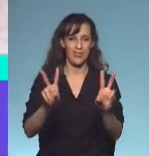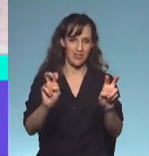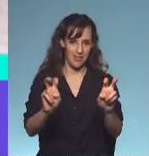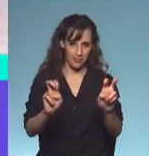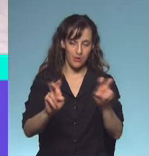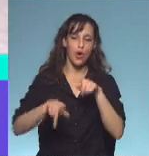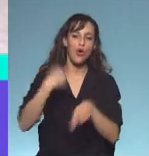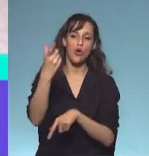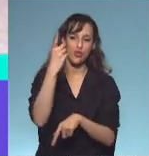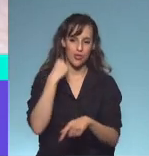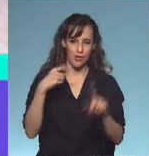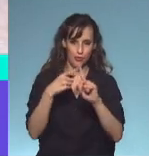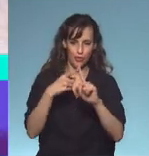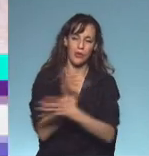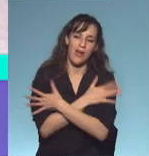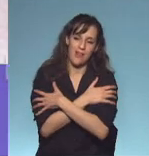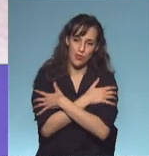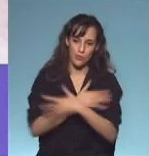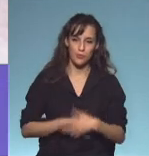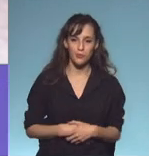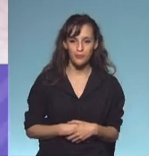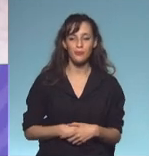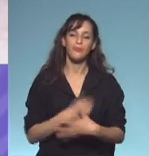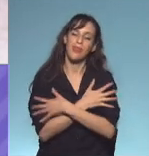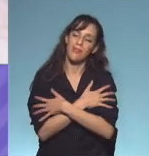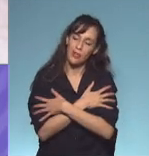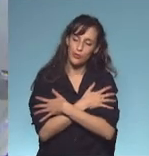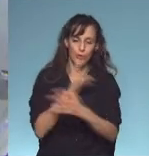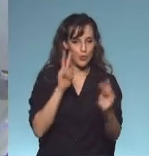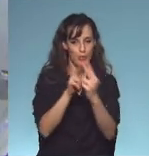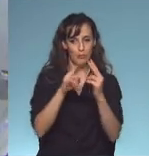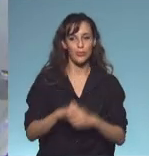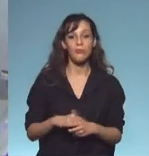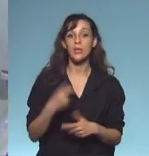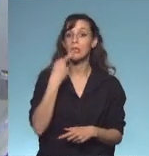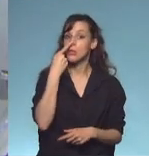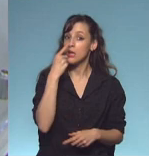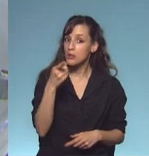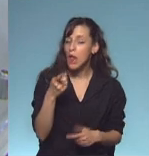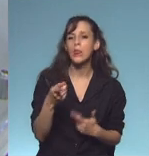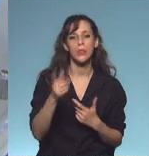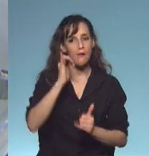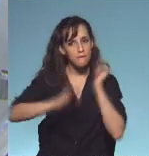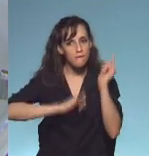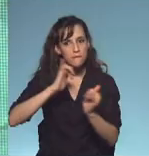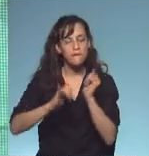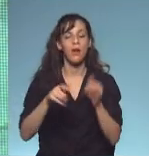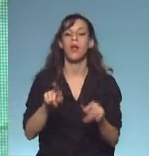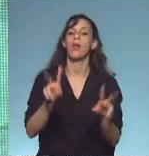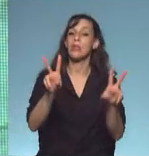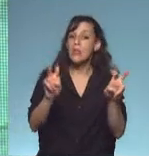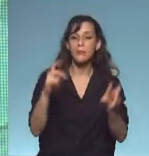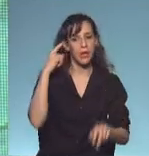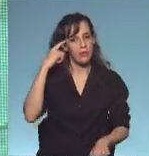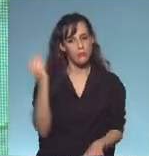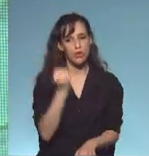en alguna otra oportunidad. Un abrazo enorme. Les mando un abrazo. Hasta luego. Interesante, y me quedo con esto, ¿no? El cambio cultural que tenemos